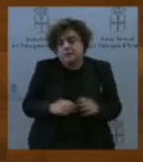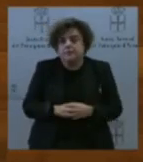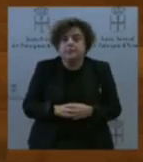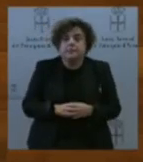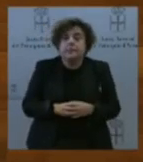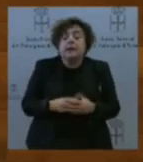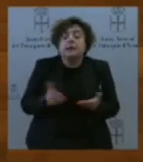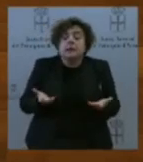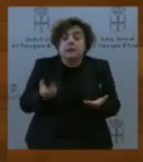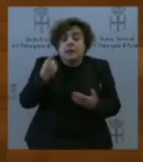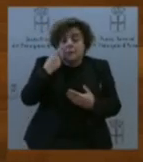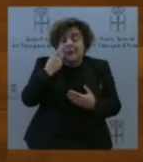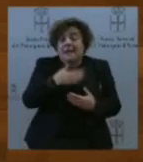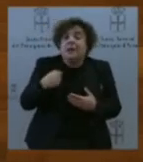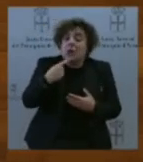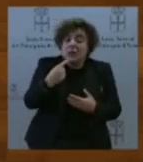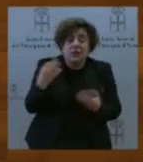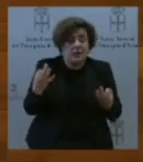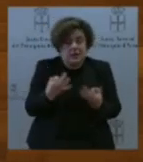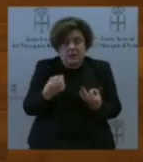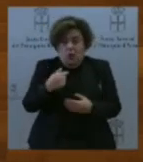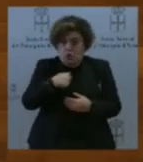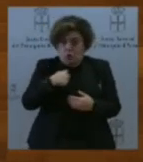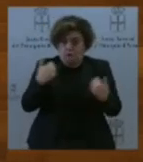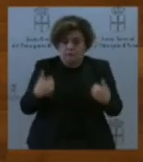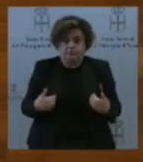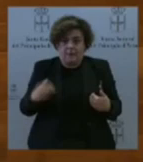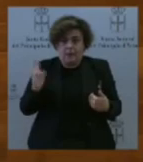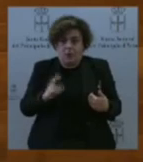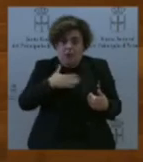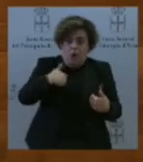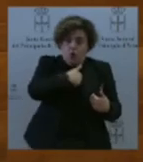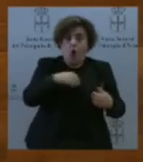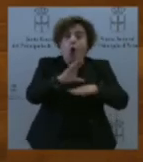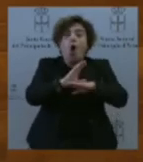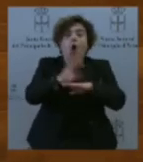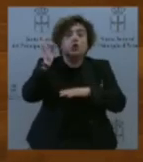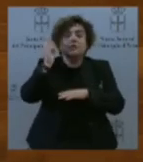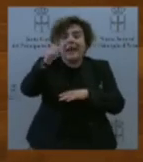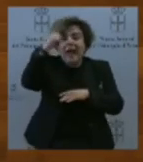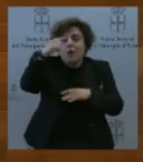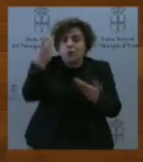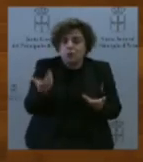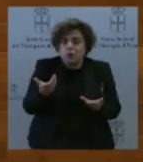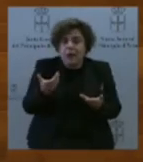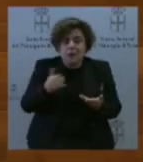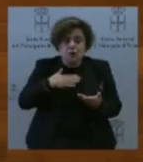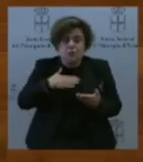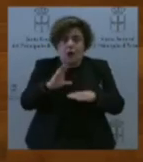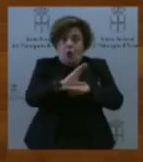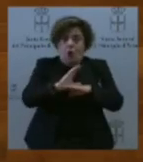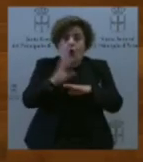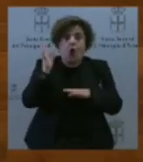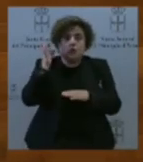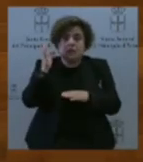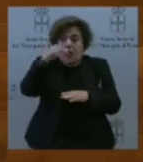es que yo vengo aquí como consellera de Cultura, obviamente, y como consellera de Cultura no doy opiniones, insisto. Cuando se presente